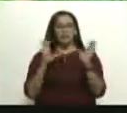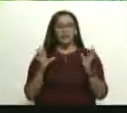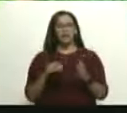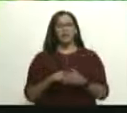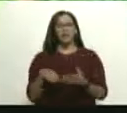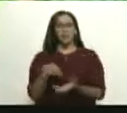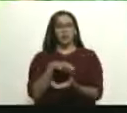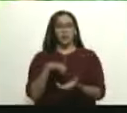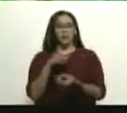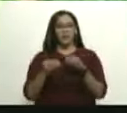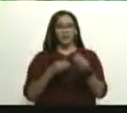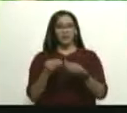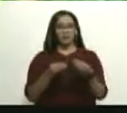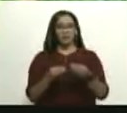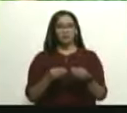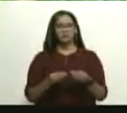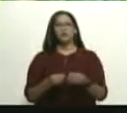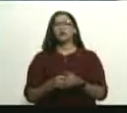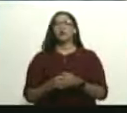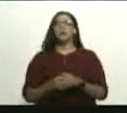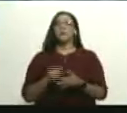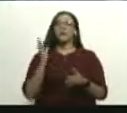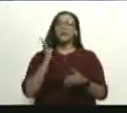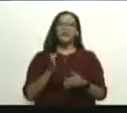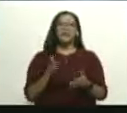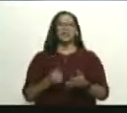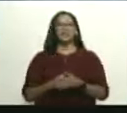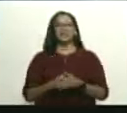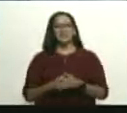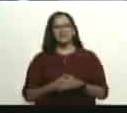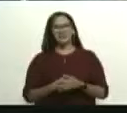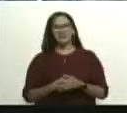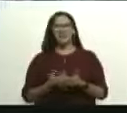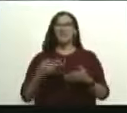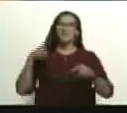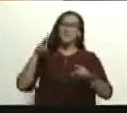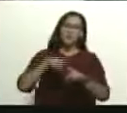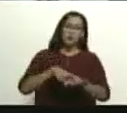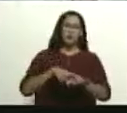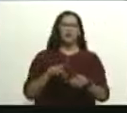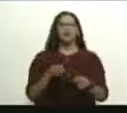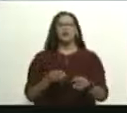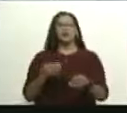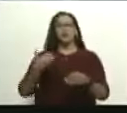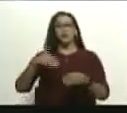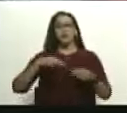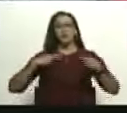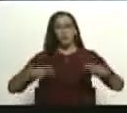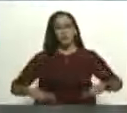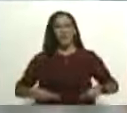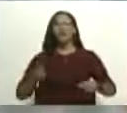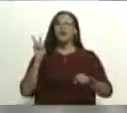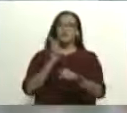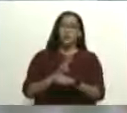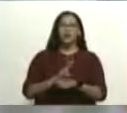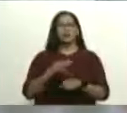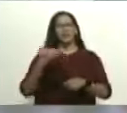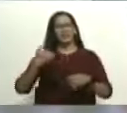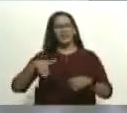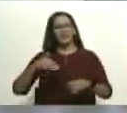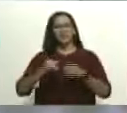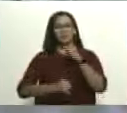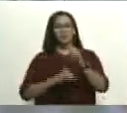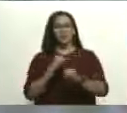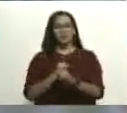causado por las medidas coercitivas, unilaterales, ilegales, que violan los derechos humanos, bueno, que violan el derecho